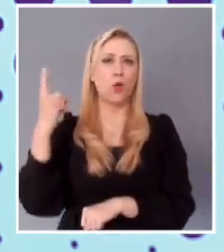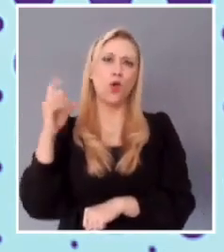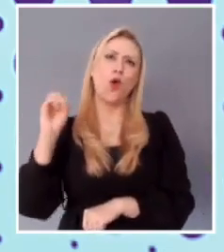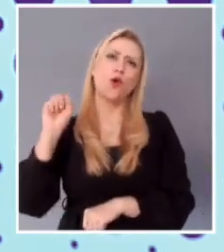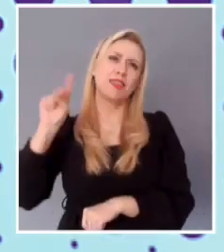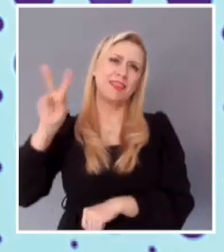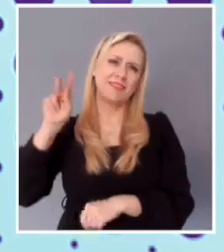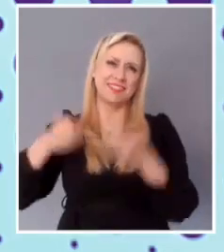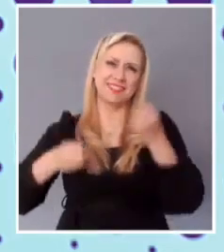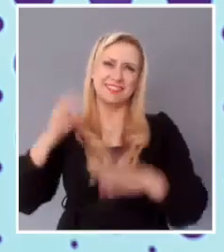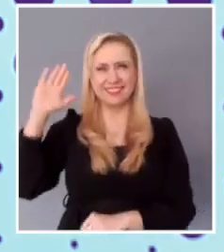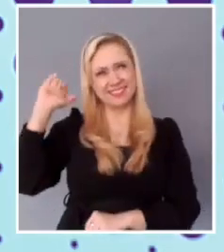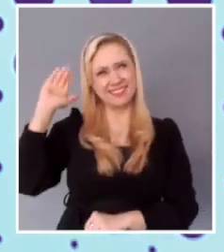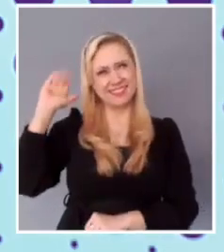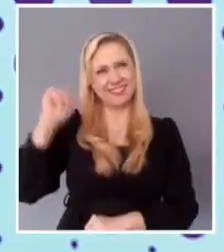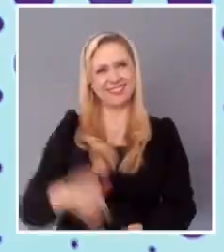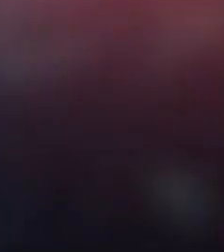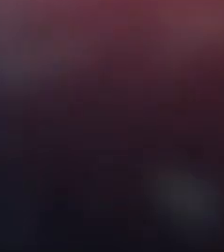Hasta la próxima.